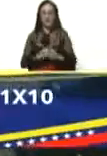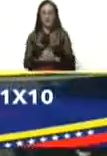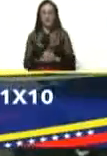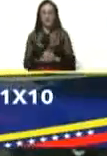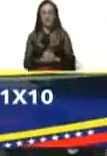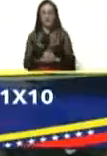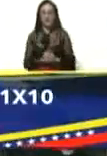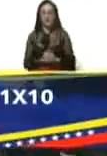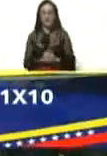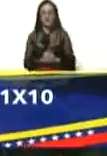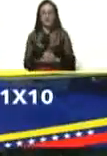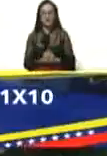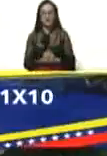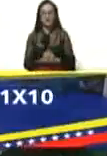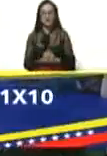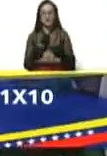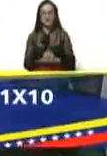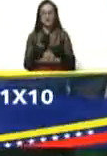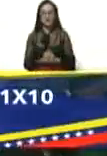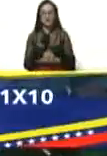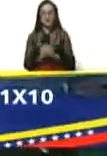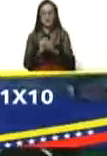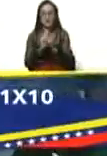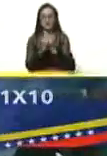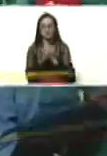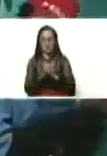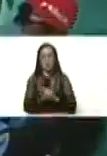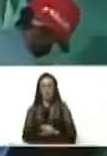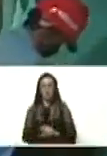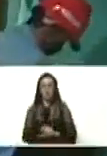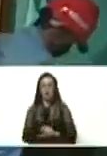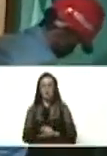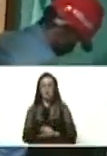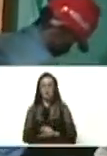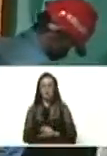con la reestructuración de